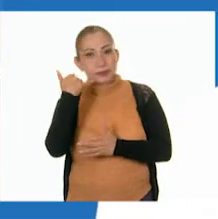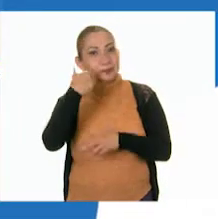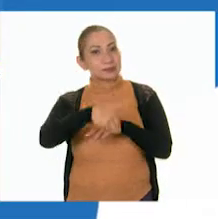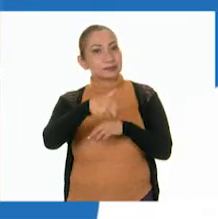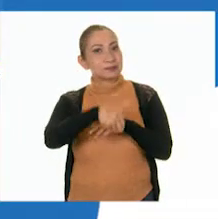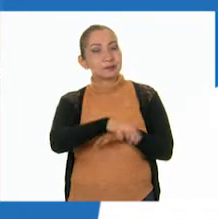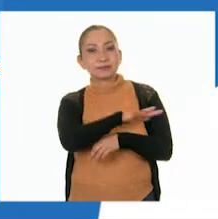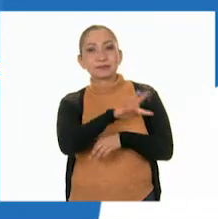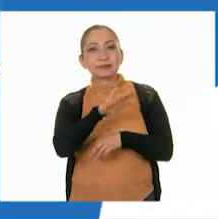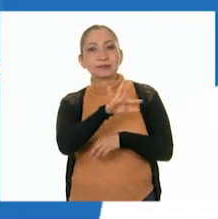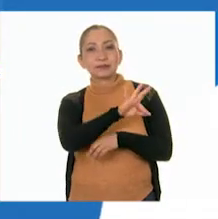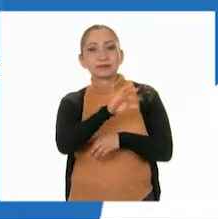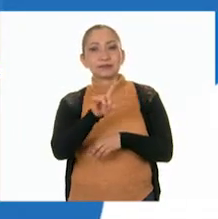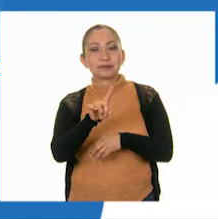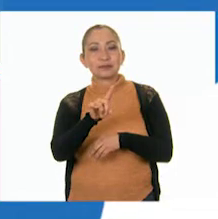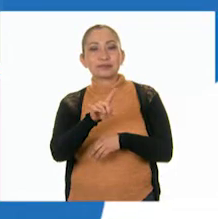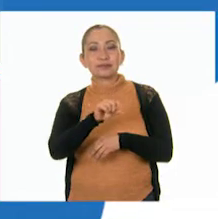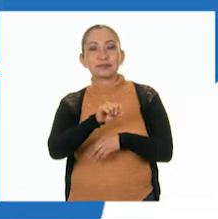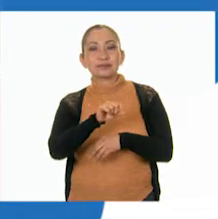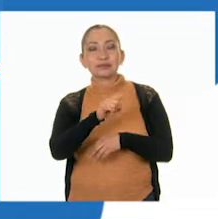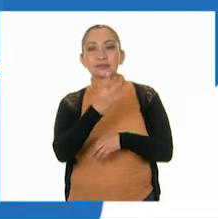teléfono